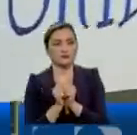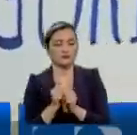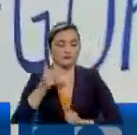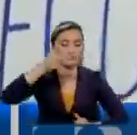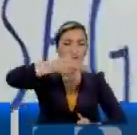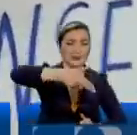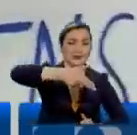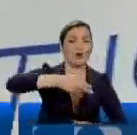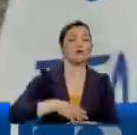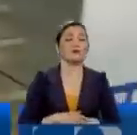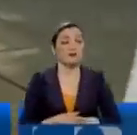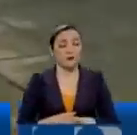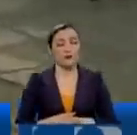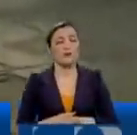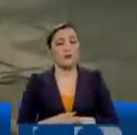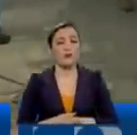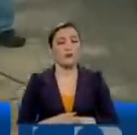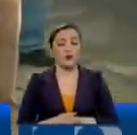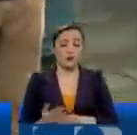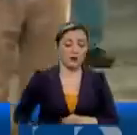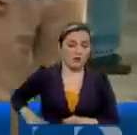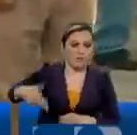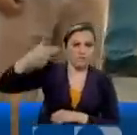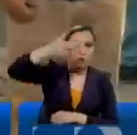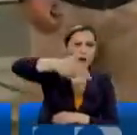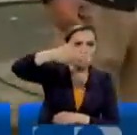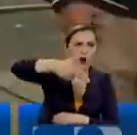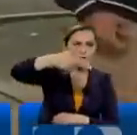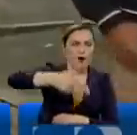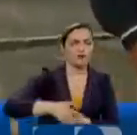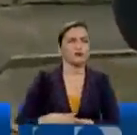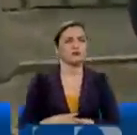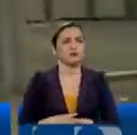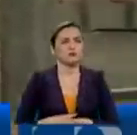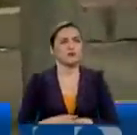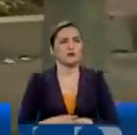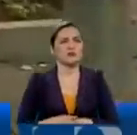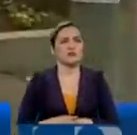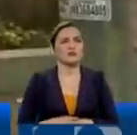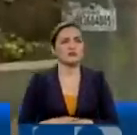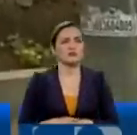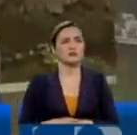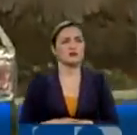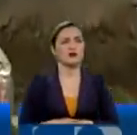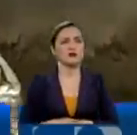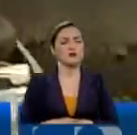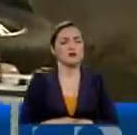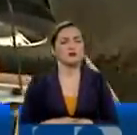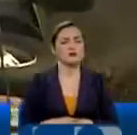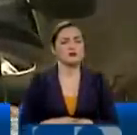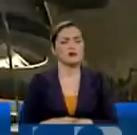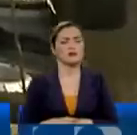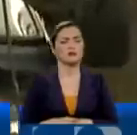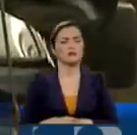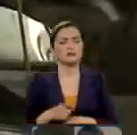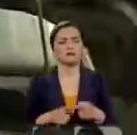Exactamente. Vinieron con revólveres, con pistolas, amenazaron, les doblegaron a la gente. Eso no puede